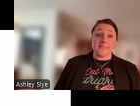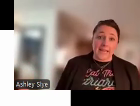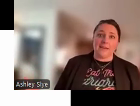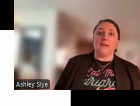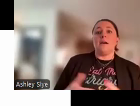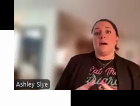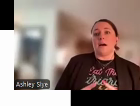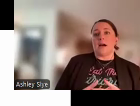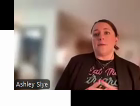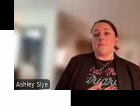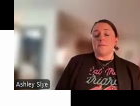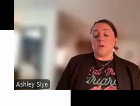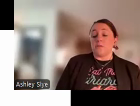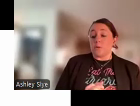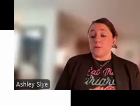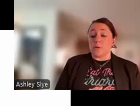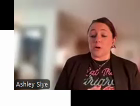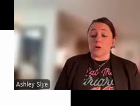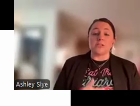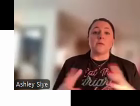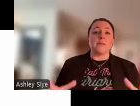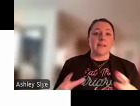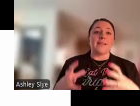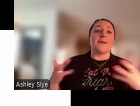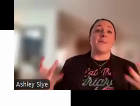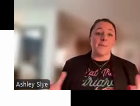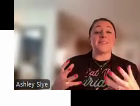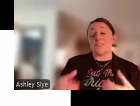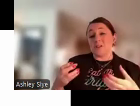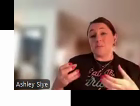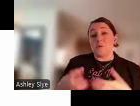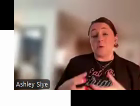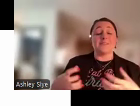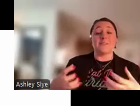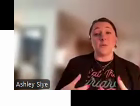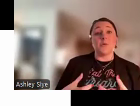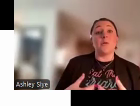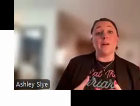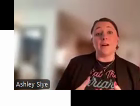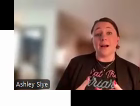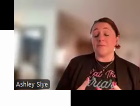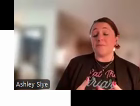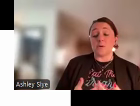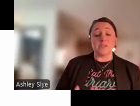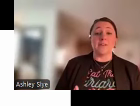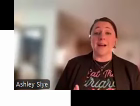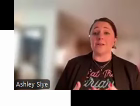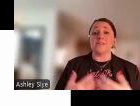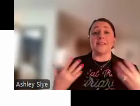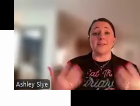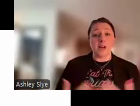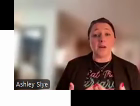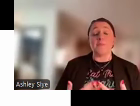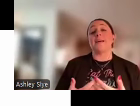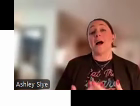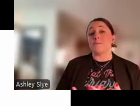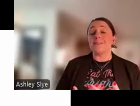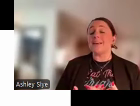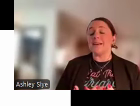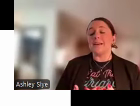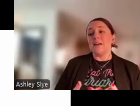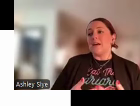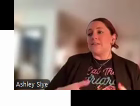en lo difícil que son estas cosas para los sobrevivientes, a veces no pueden negociar el uso de condones, no